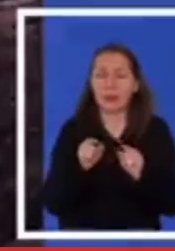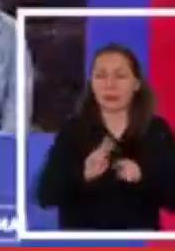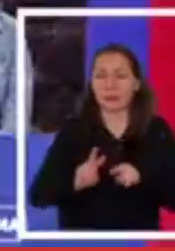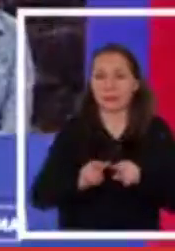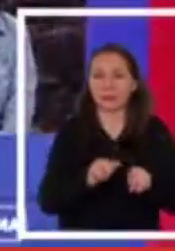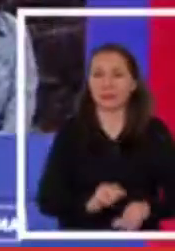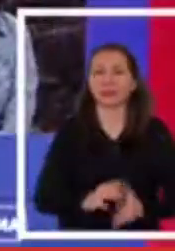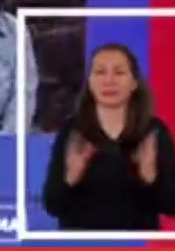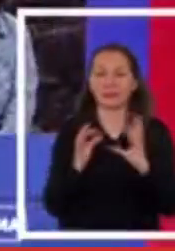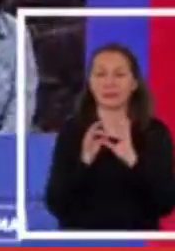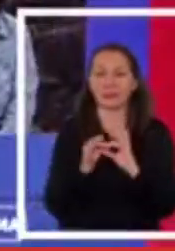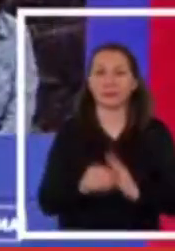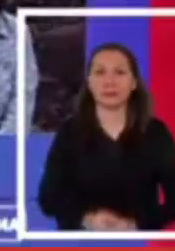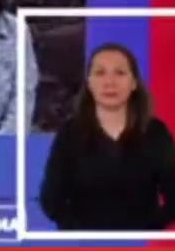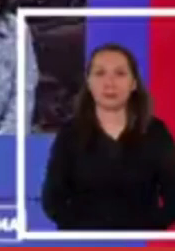gracias